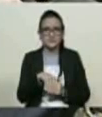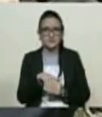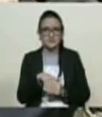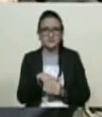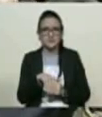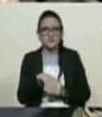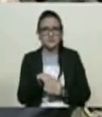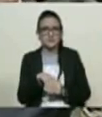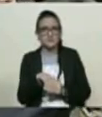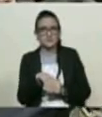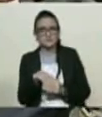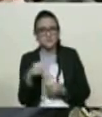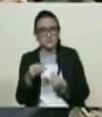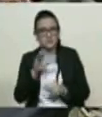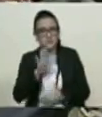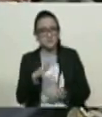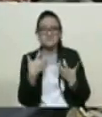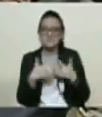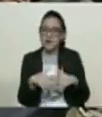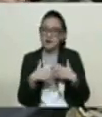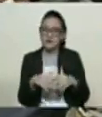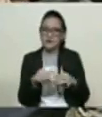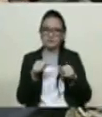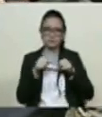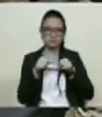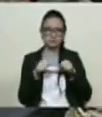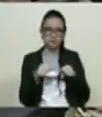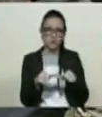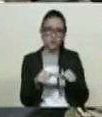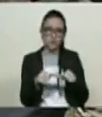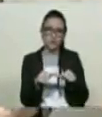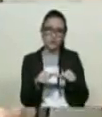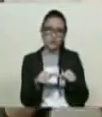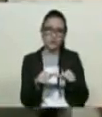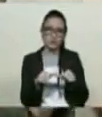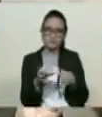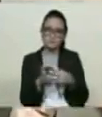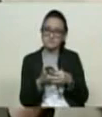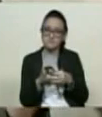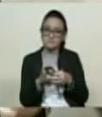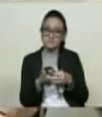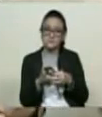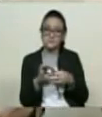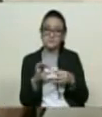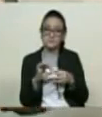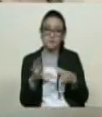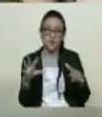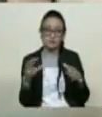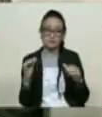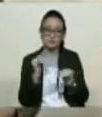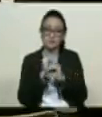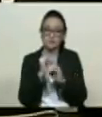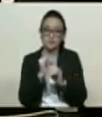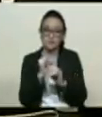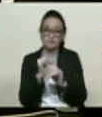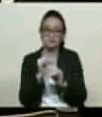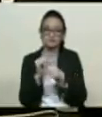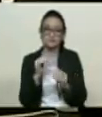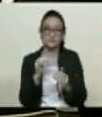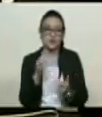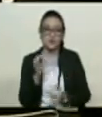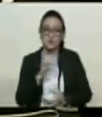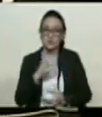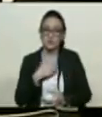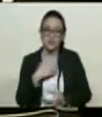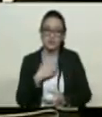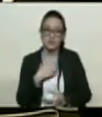esta plataforma, las máquinas se han mantenido desconectadas de los medios de transmisión. Esa es una tremenda